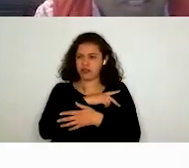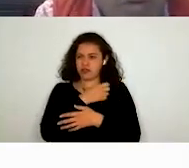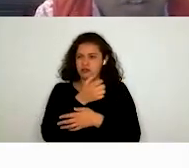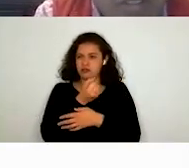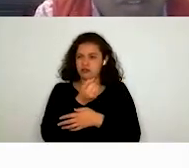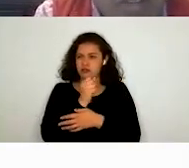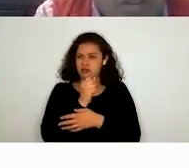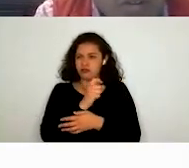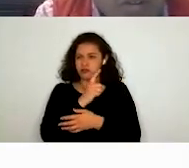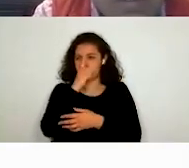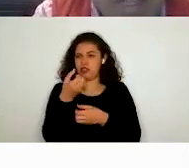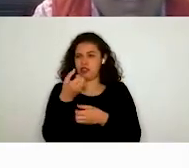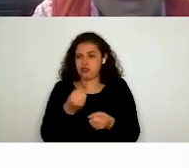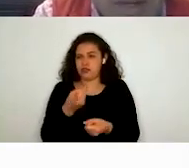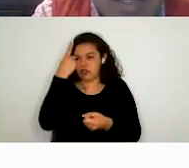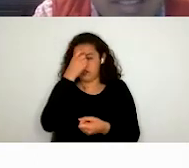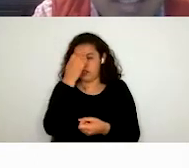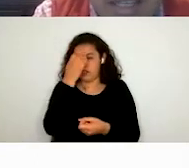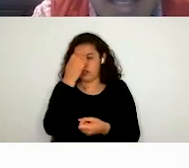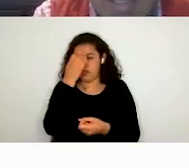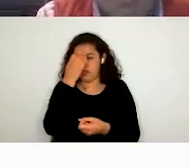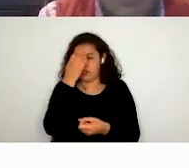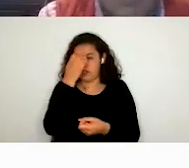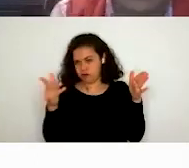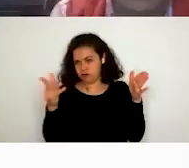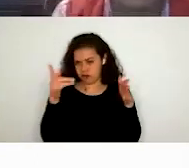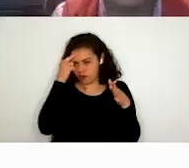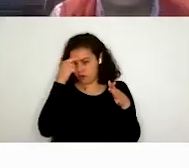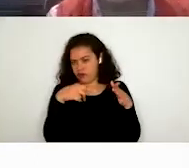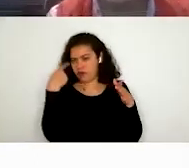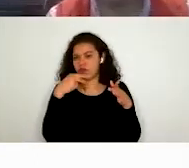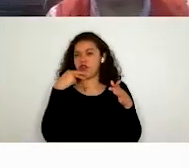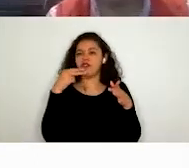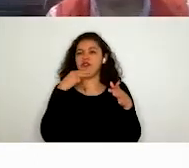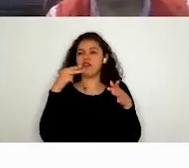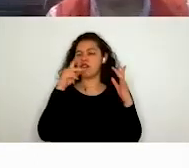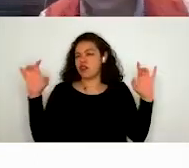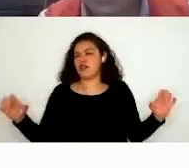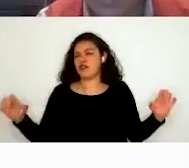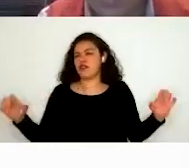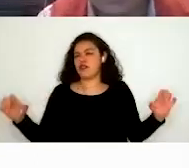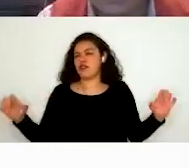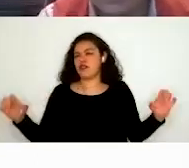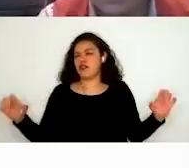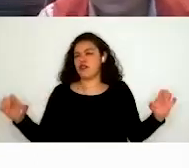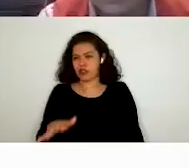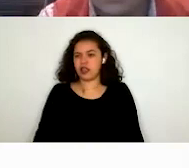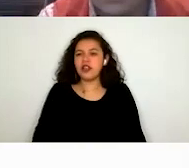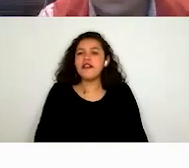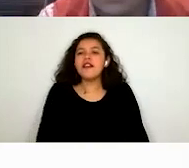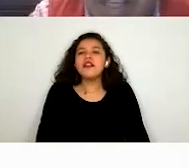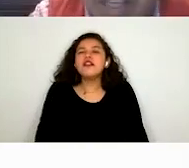con seguros puestos durante las horas laborales que impidan su utilización en casos de emergencia. Y aquí sí hay que tener mucho